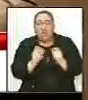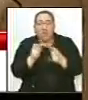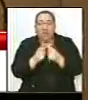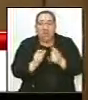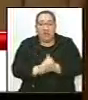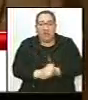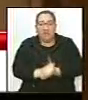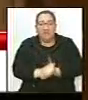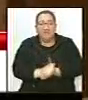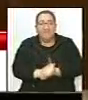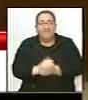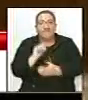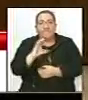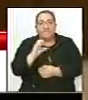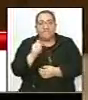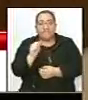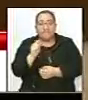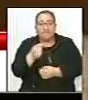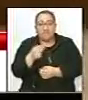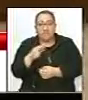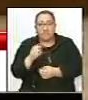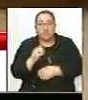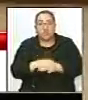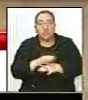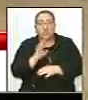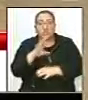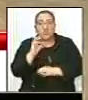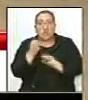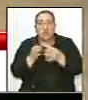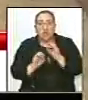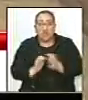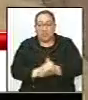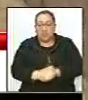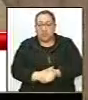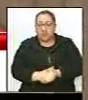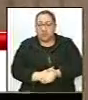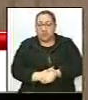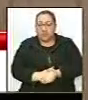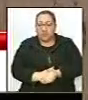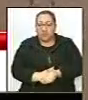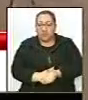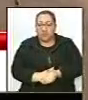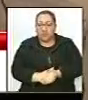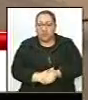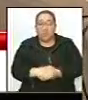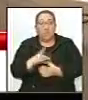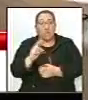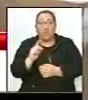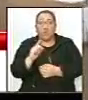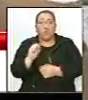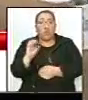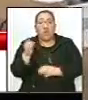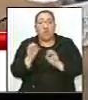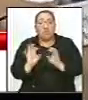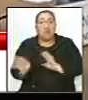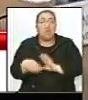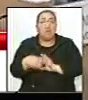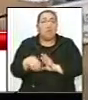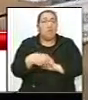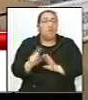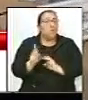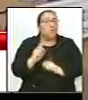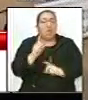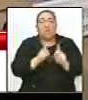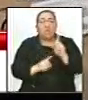congresista Castro sobre economía de subsistencia. No son economías de acumulación. Uno